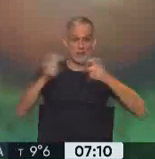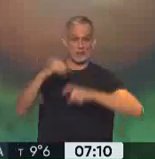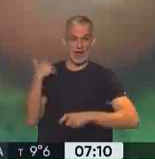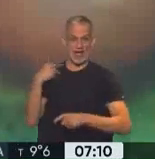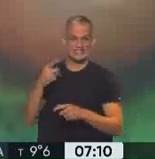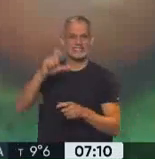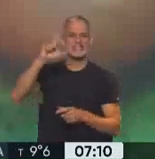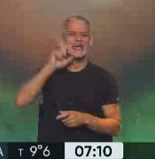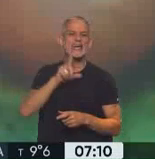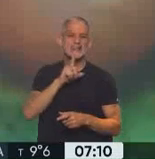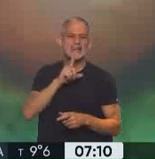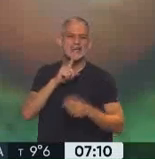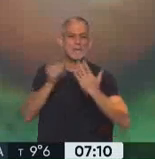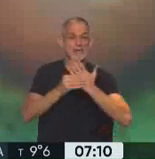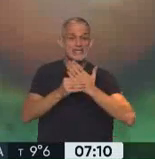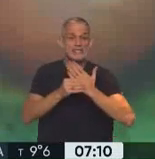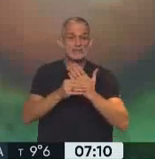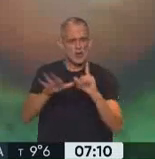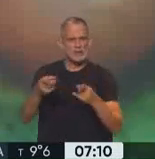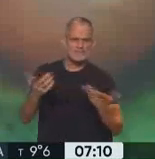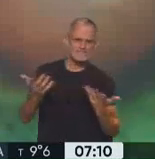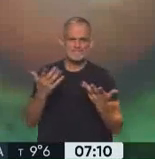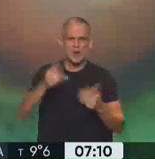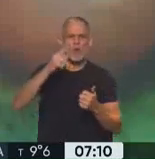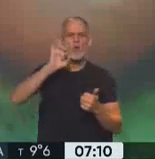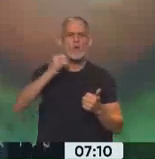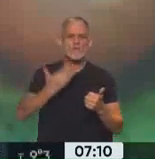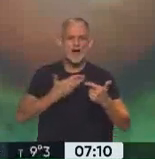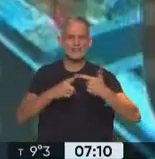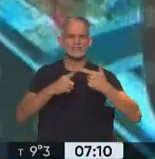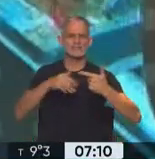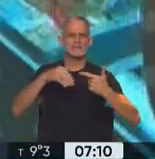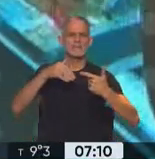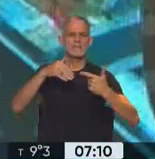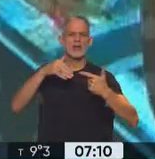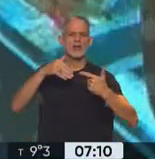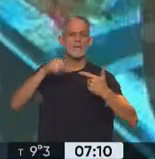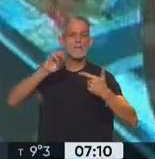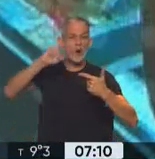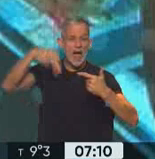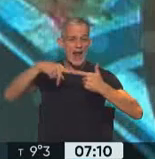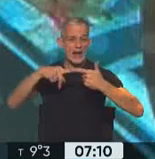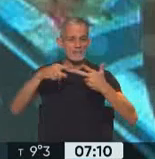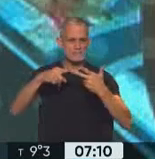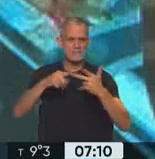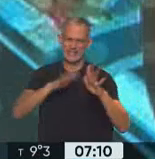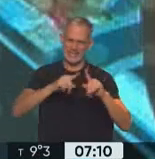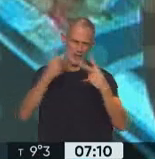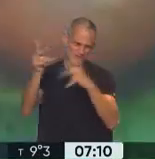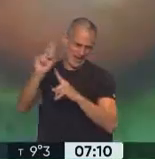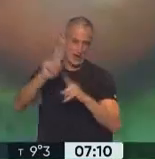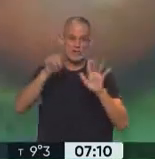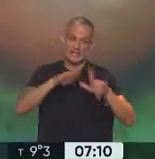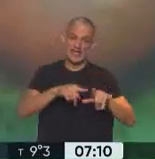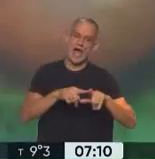con la CGT, los ministros cuestionados, ¿no? Claro. Culfas, Guzmán, Moroni. Que se quedaron en Argentina, que no fueron al viaje de la gira presidencial por